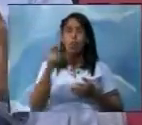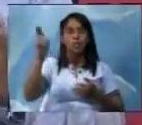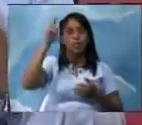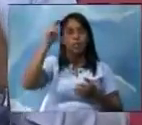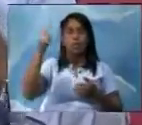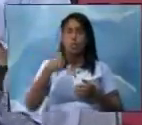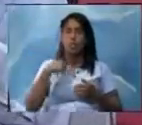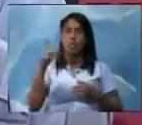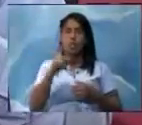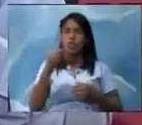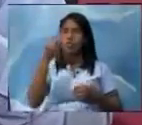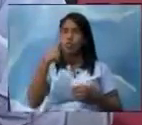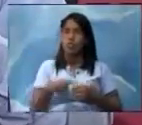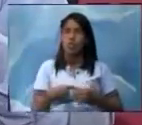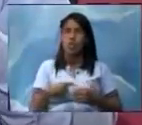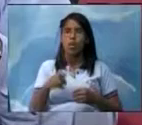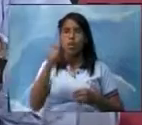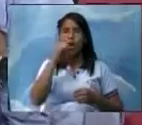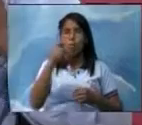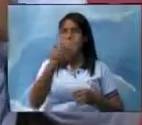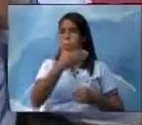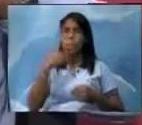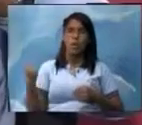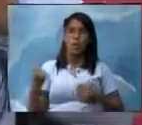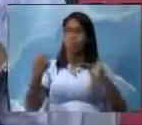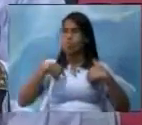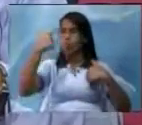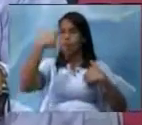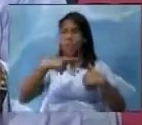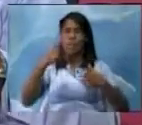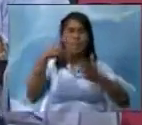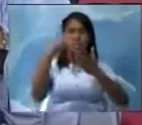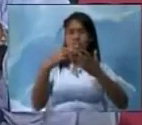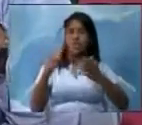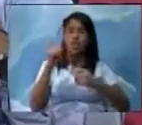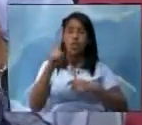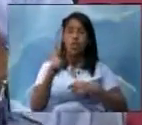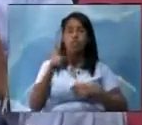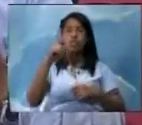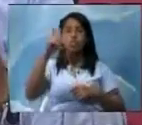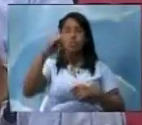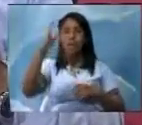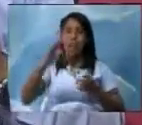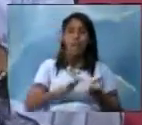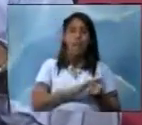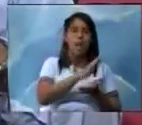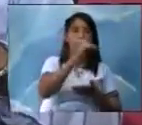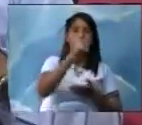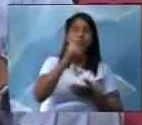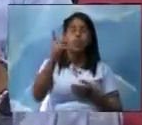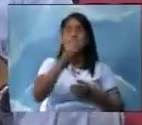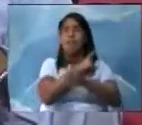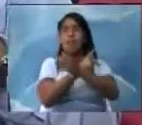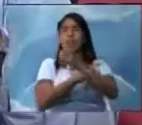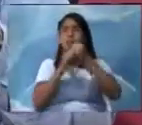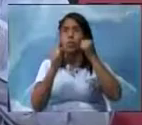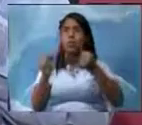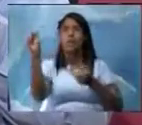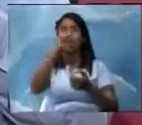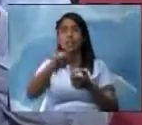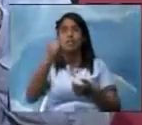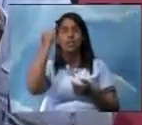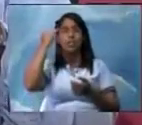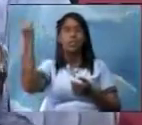dice no es que yo soy el muchacho de la película No es que yo soy la Excelencia AC no sino que la gloria El Poder y la